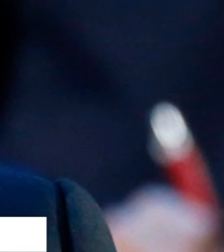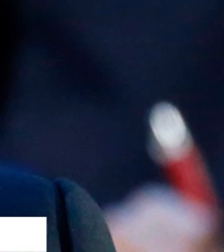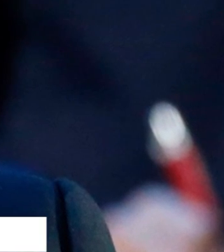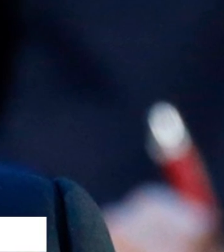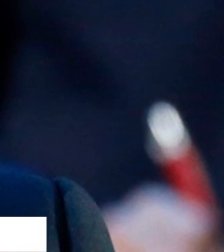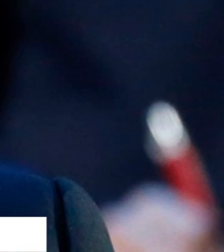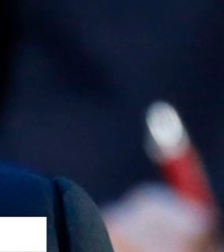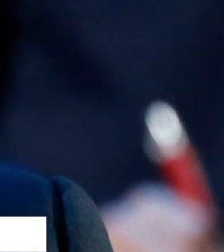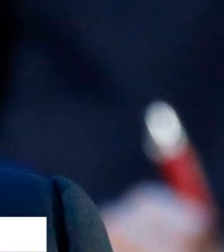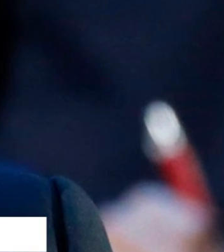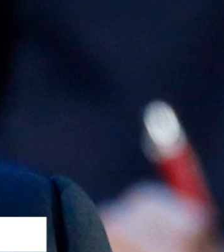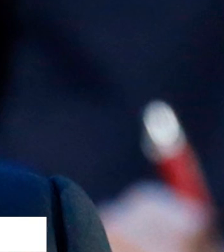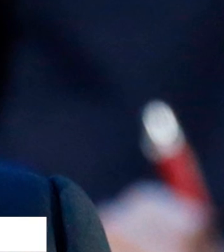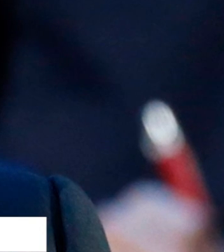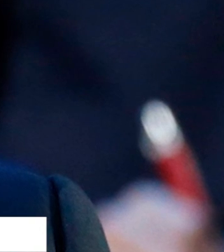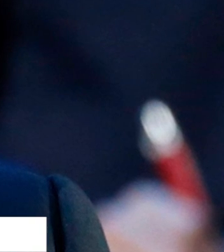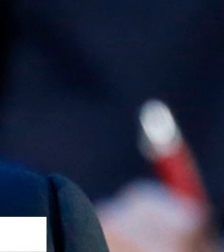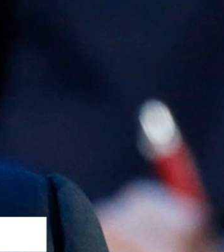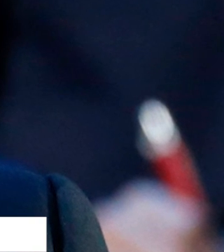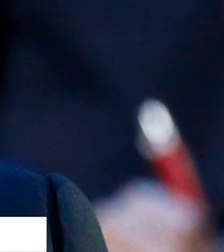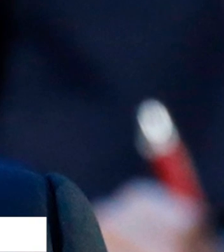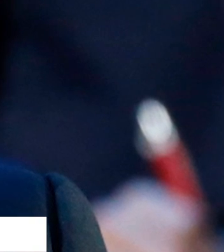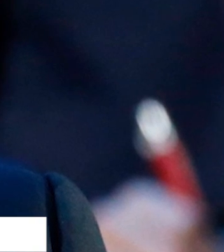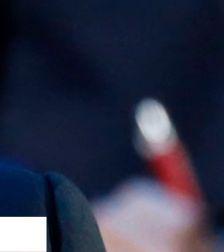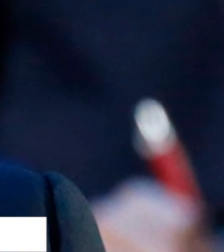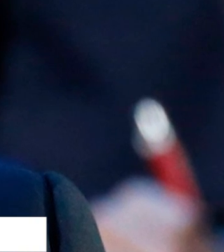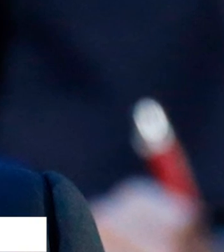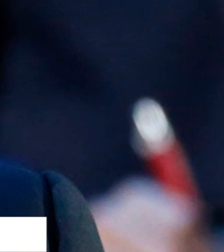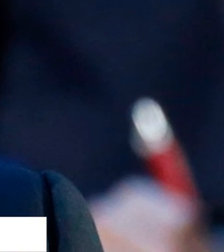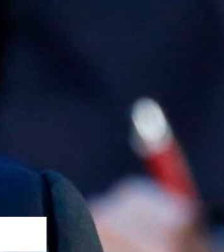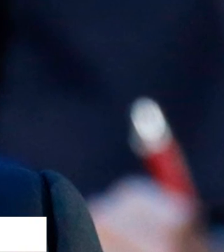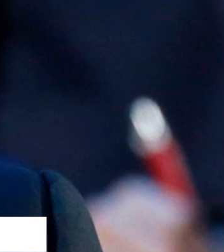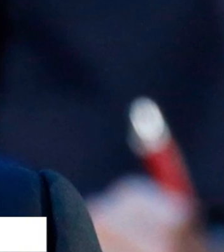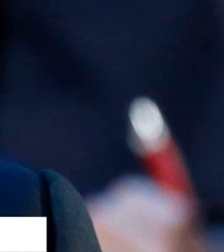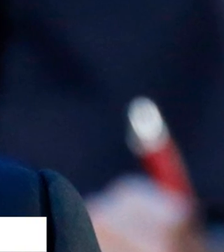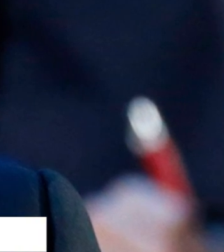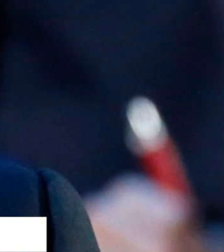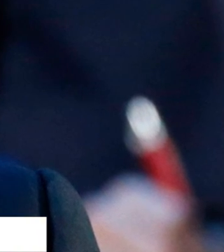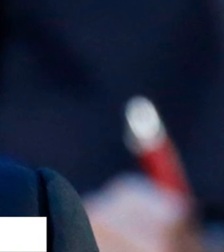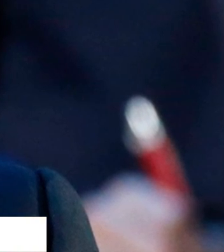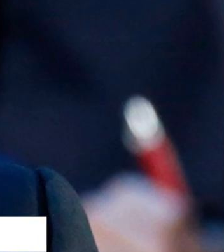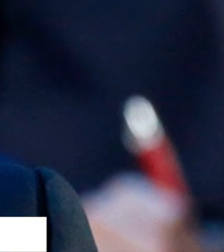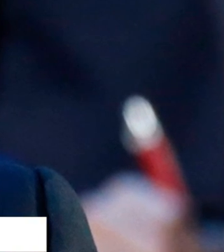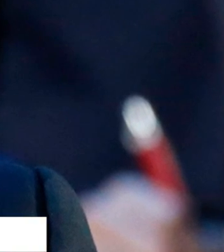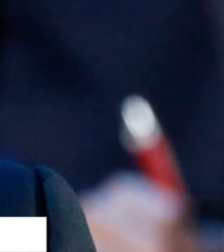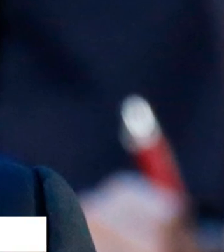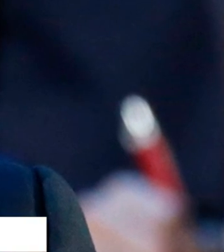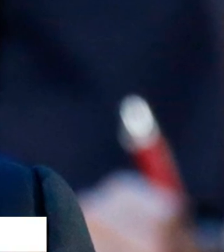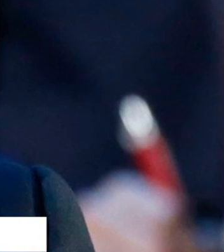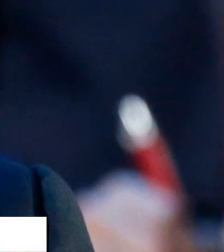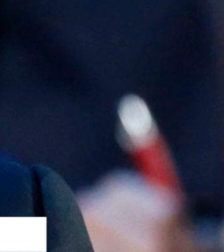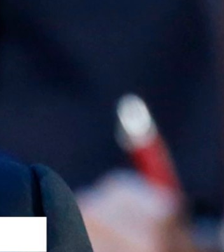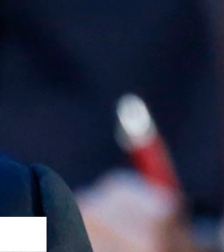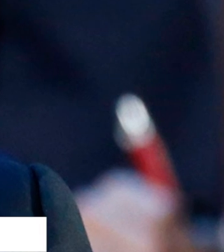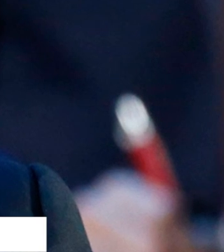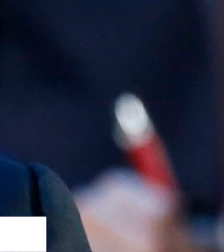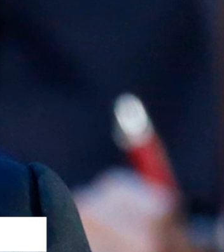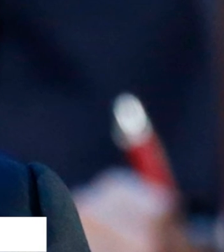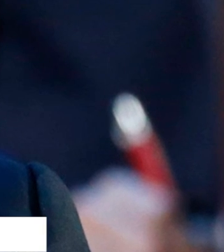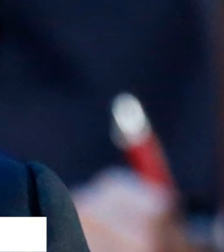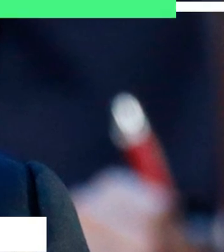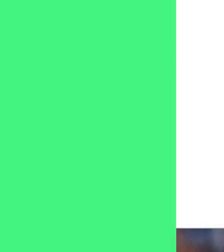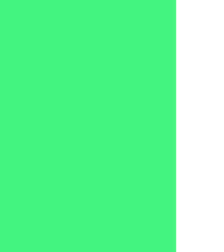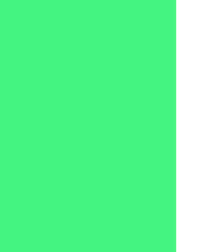una habitación este martes, indicó un comunicado del hospital. Por su parte, Pelé, en su cuenta de Instagram, agradeció los mensajes de cariño enviados por